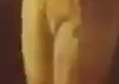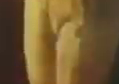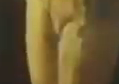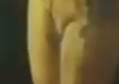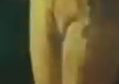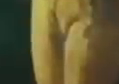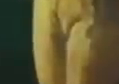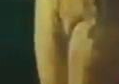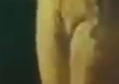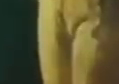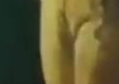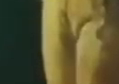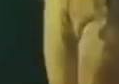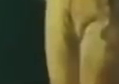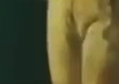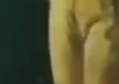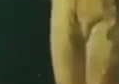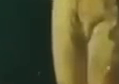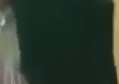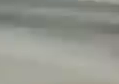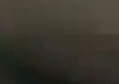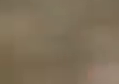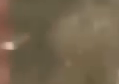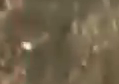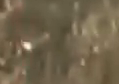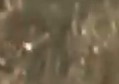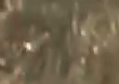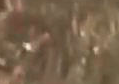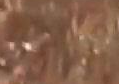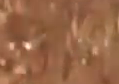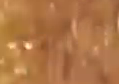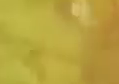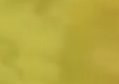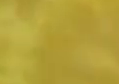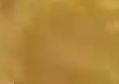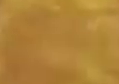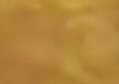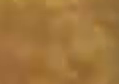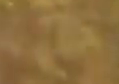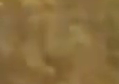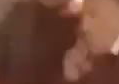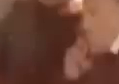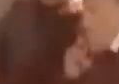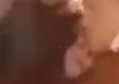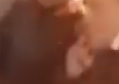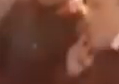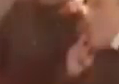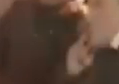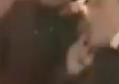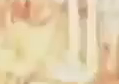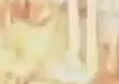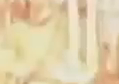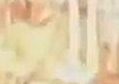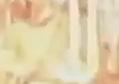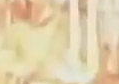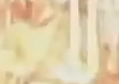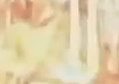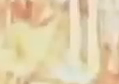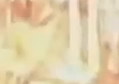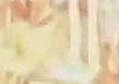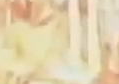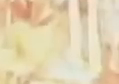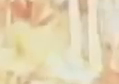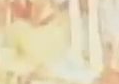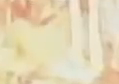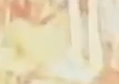abrió hace más de 200 años. Juro delante de usted, juro por el Dios de mis padres, juro por mi honor